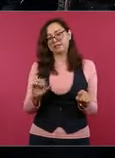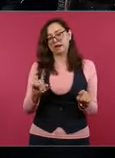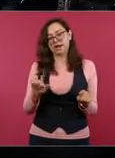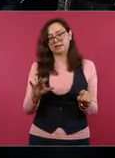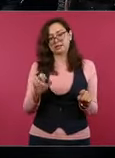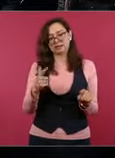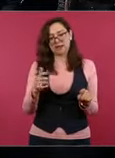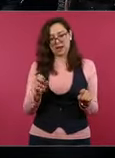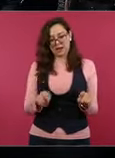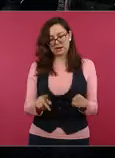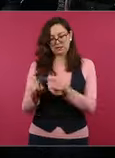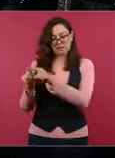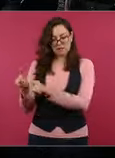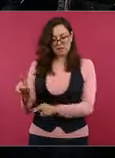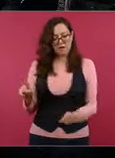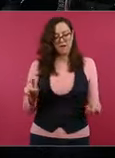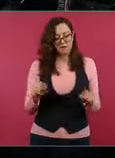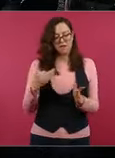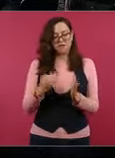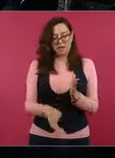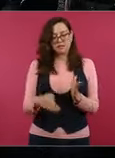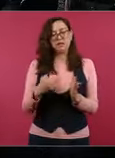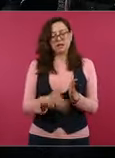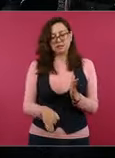una buena explicación sobre esto?